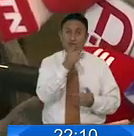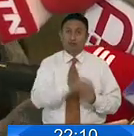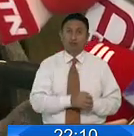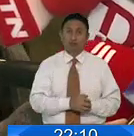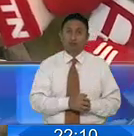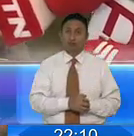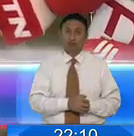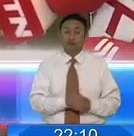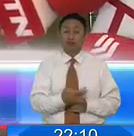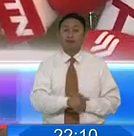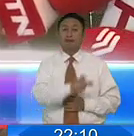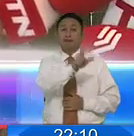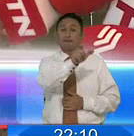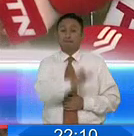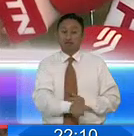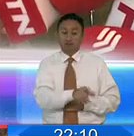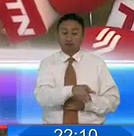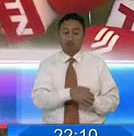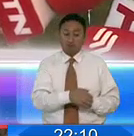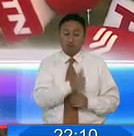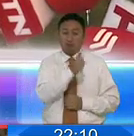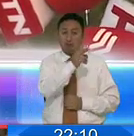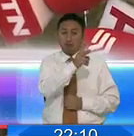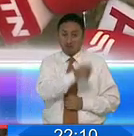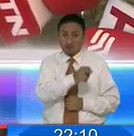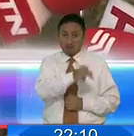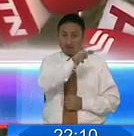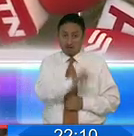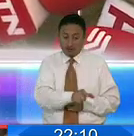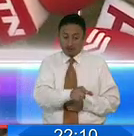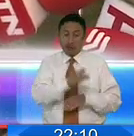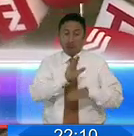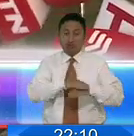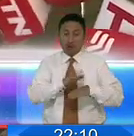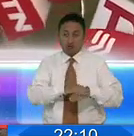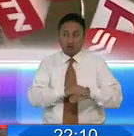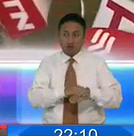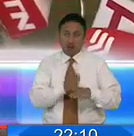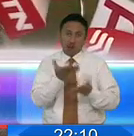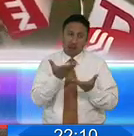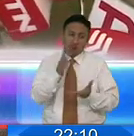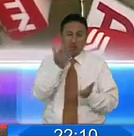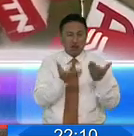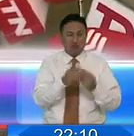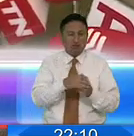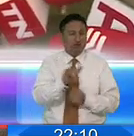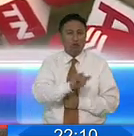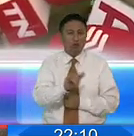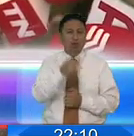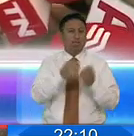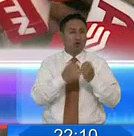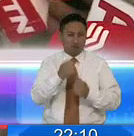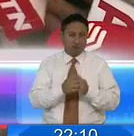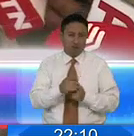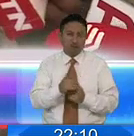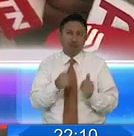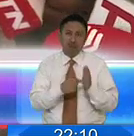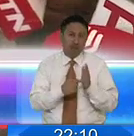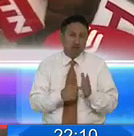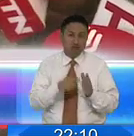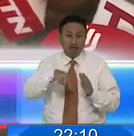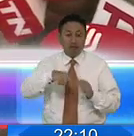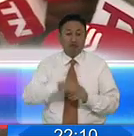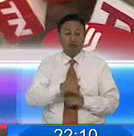la persona interpelada es la misma y si las causales tienen relación que en este caso estamos hablando de un incumplimiento